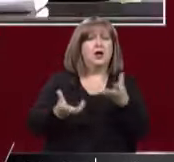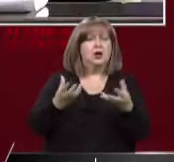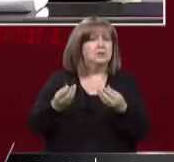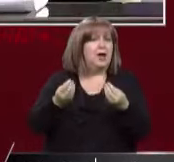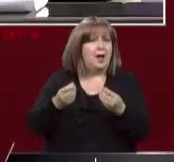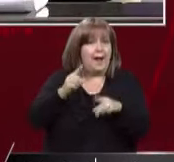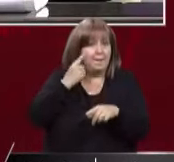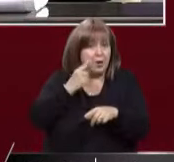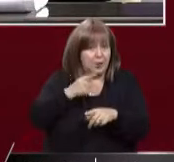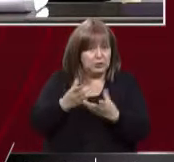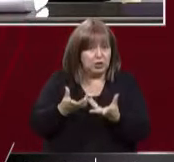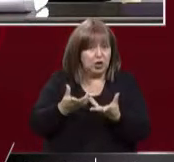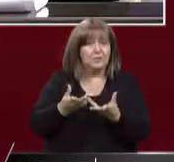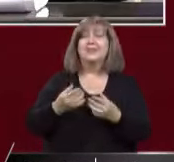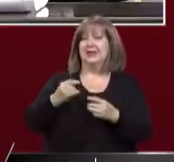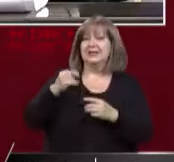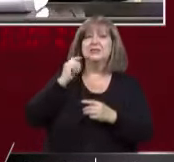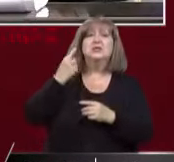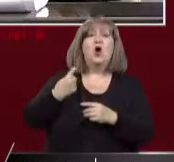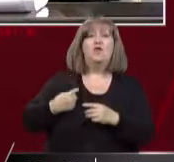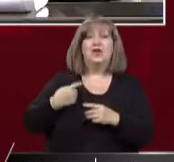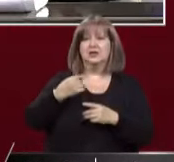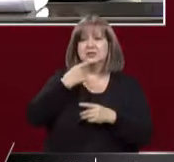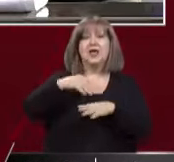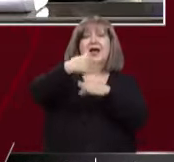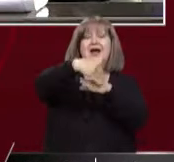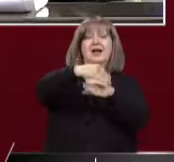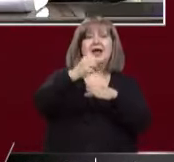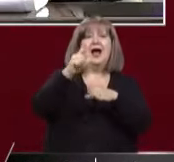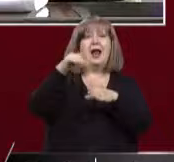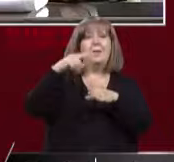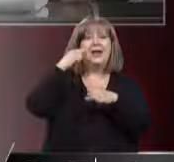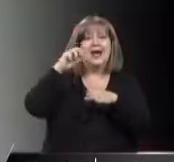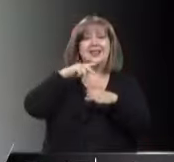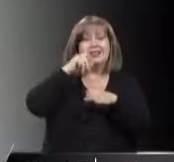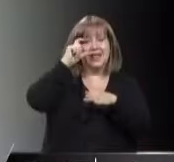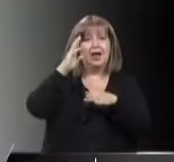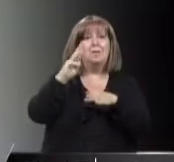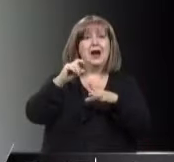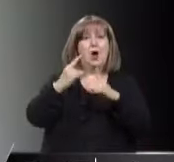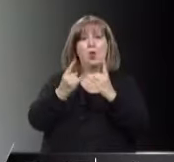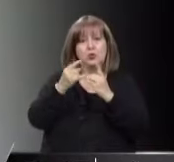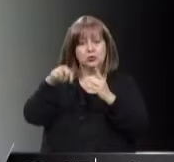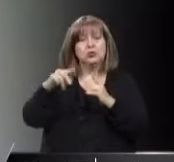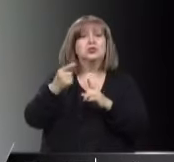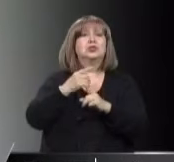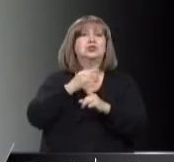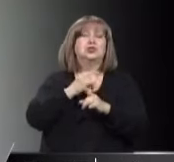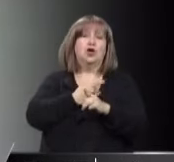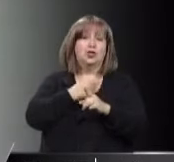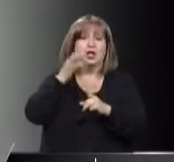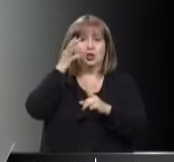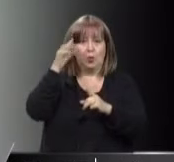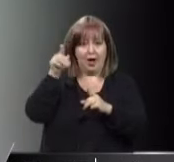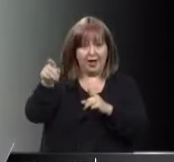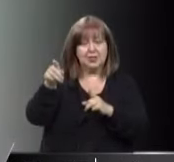Así es esto ocurre en la calle almirante Brown y monseñor Fernández en el departamento de tupungato y las